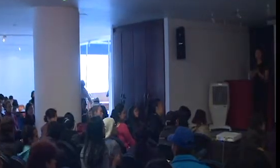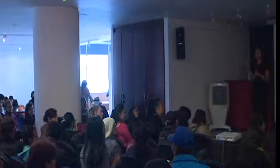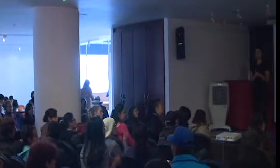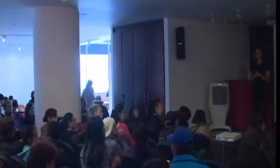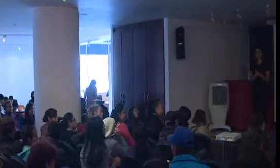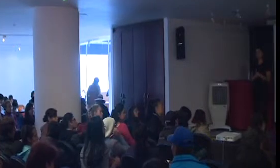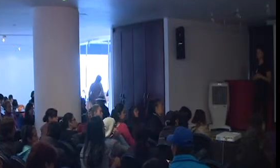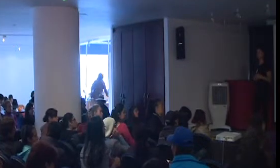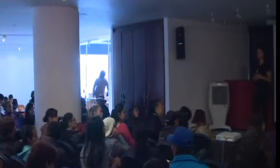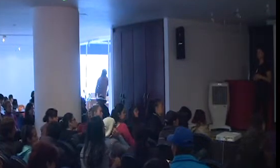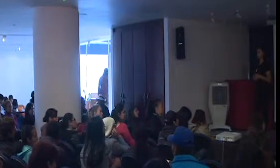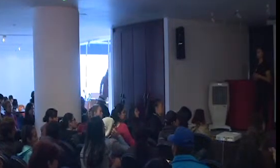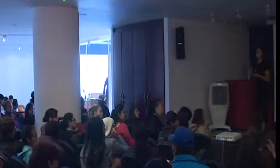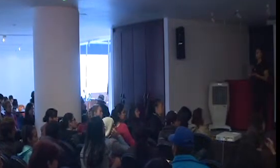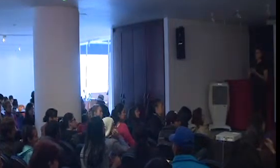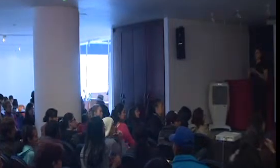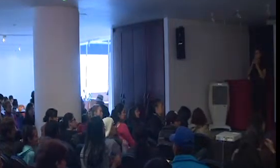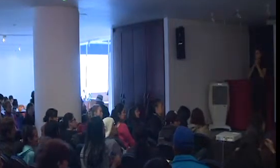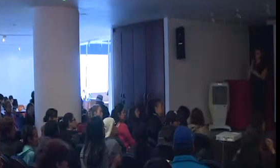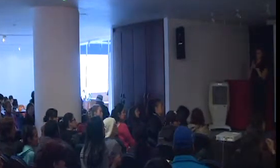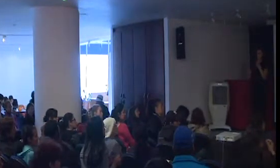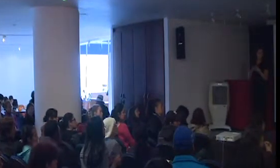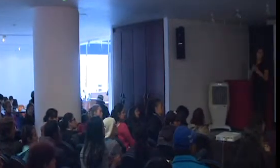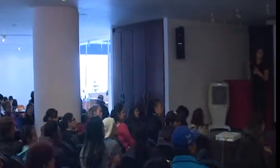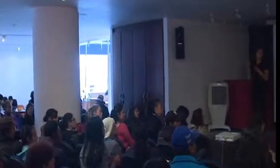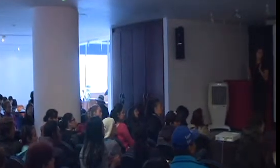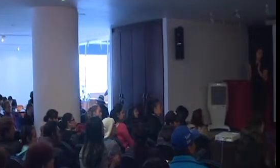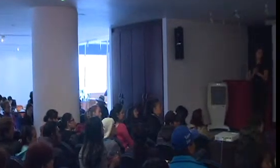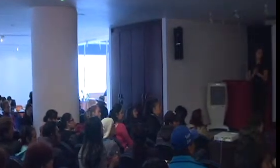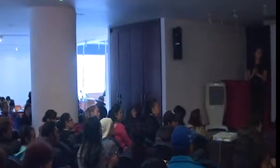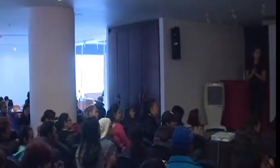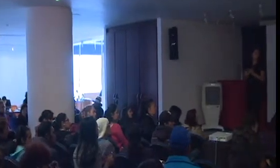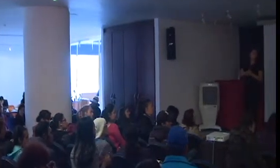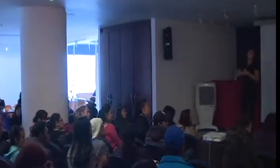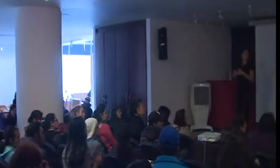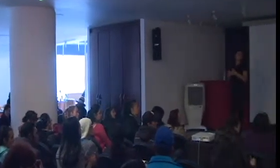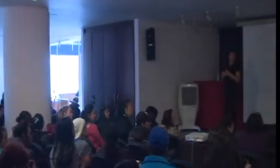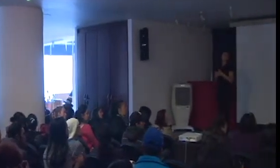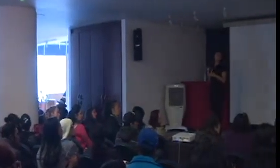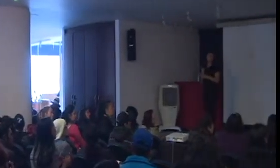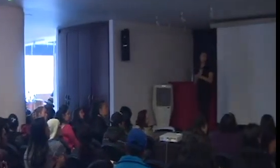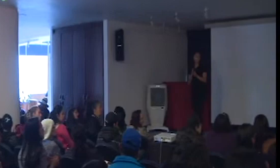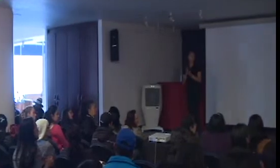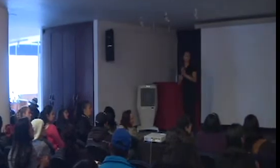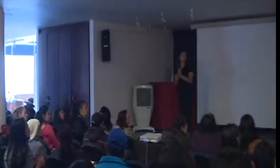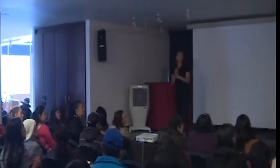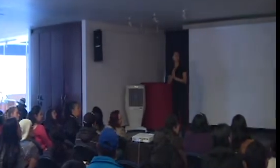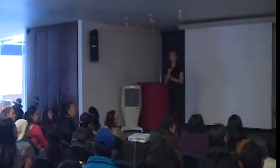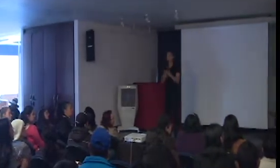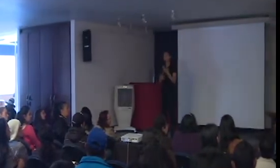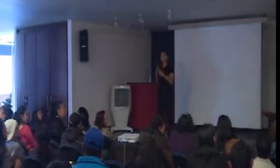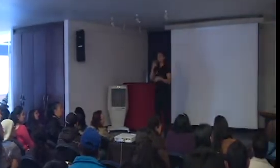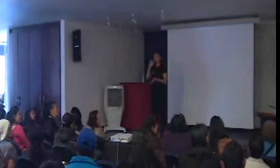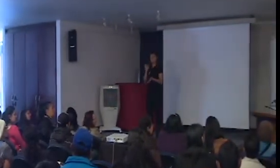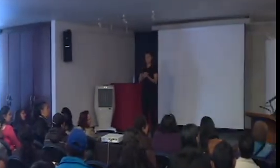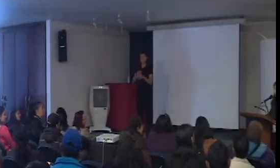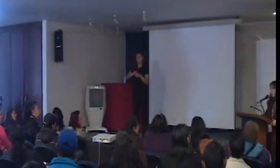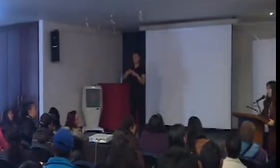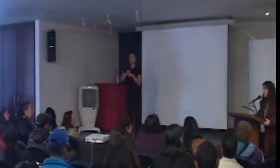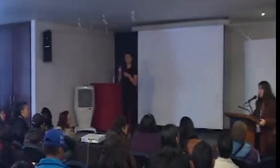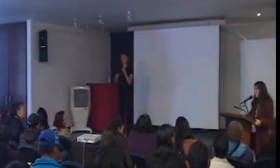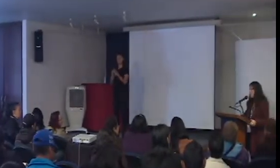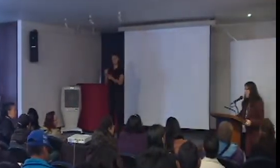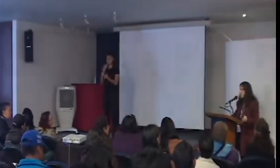Creo que, y en términos de esa reflexión última, hay un aspecto que quedó ahí expuesto y es, yo creo que el ejercicio que se ha